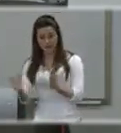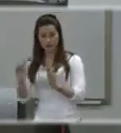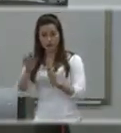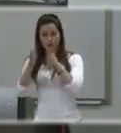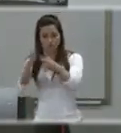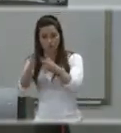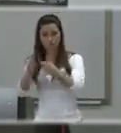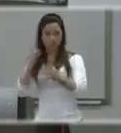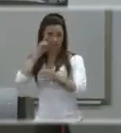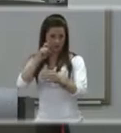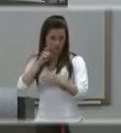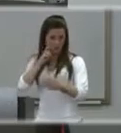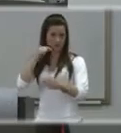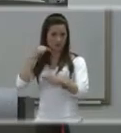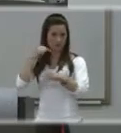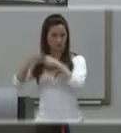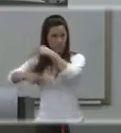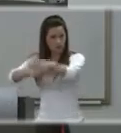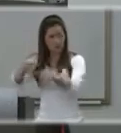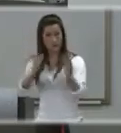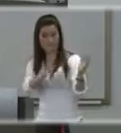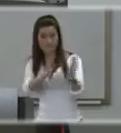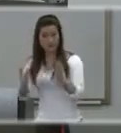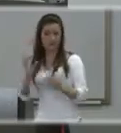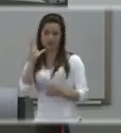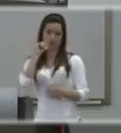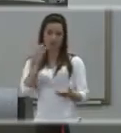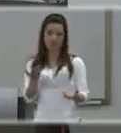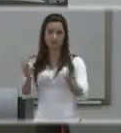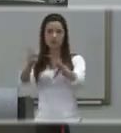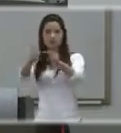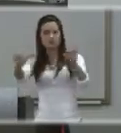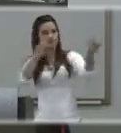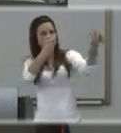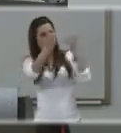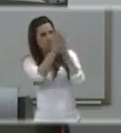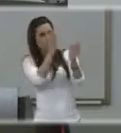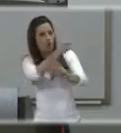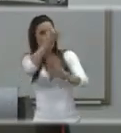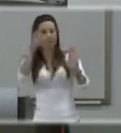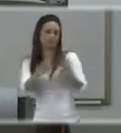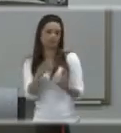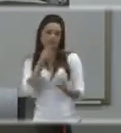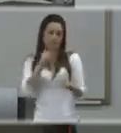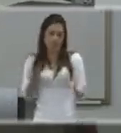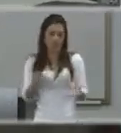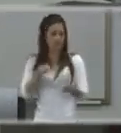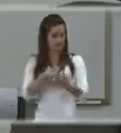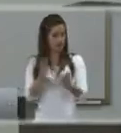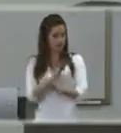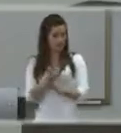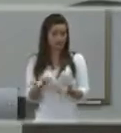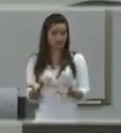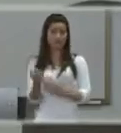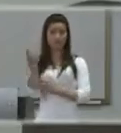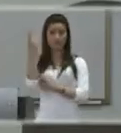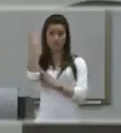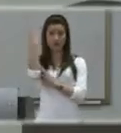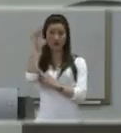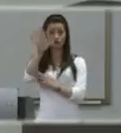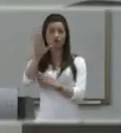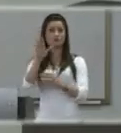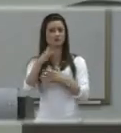reproductiva claro. La gente no recibe información ajustada. Entonces, como decías, las políticas de salud sexual y